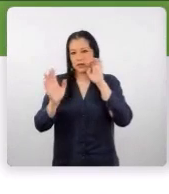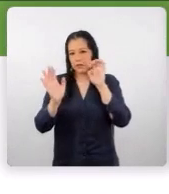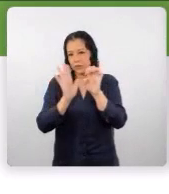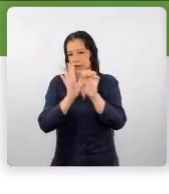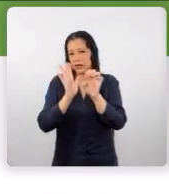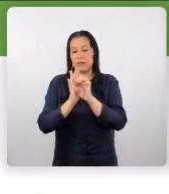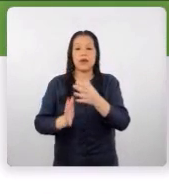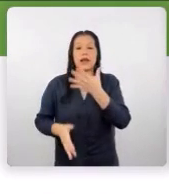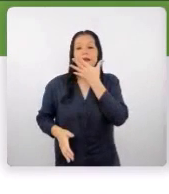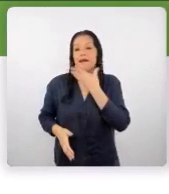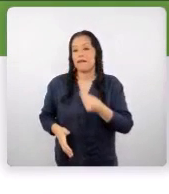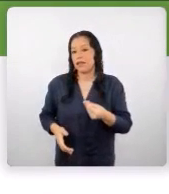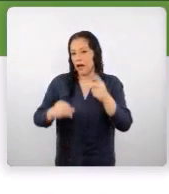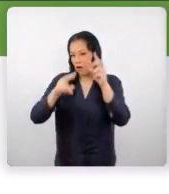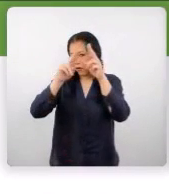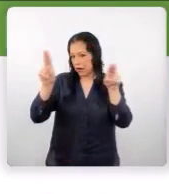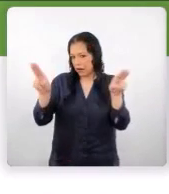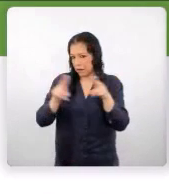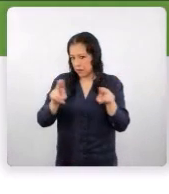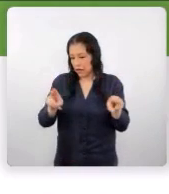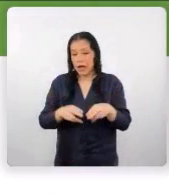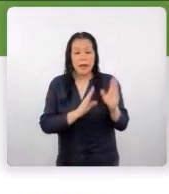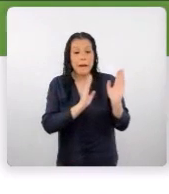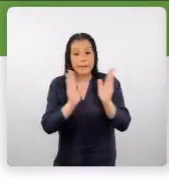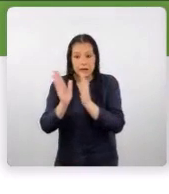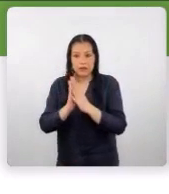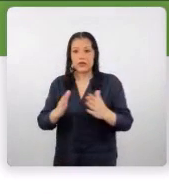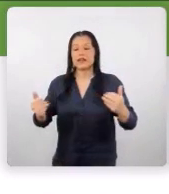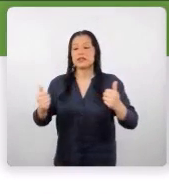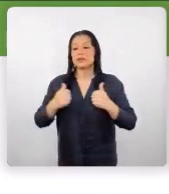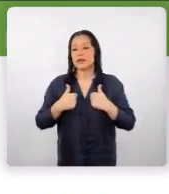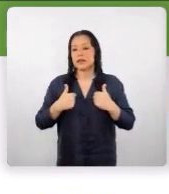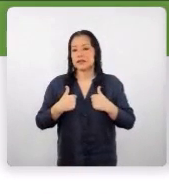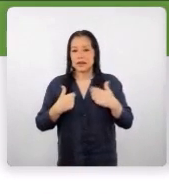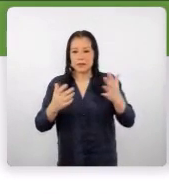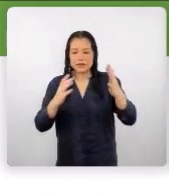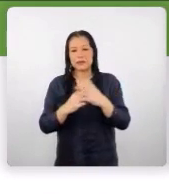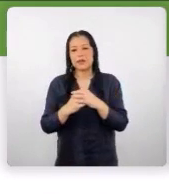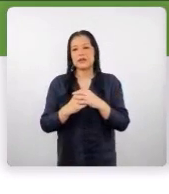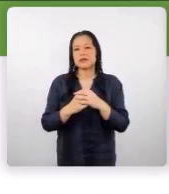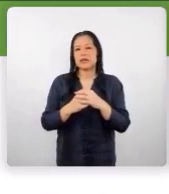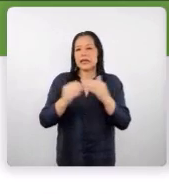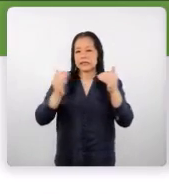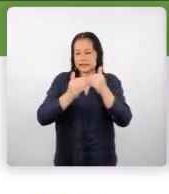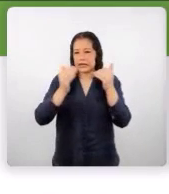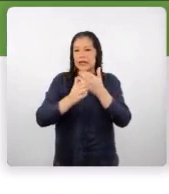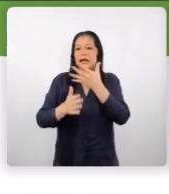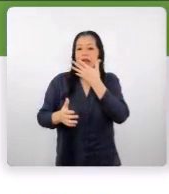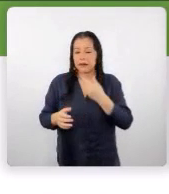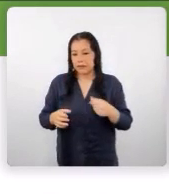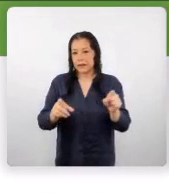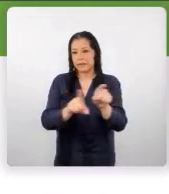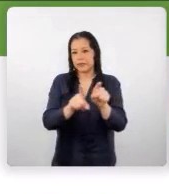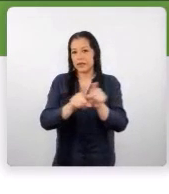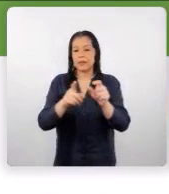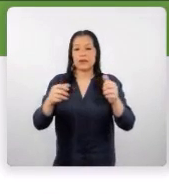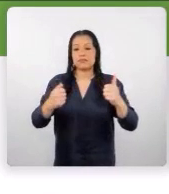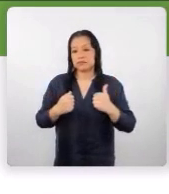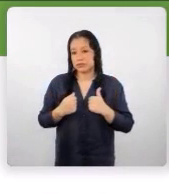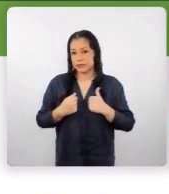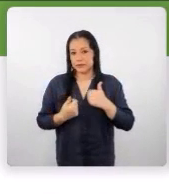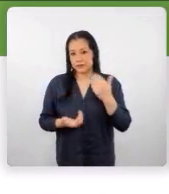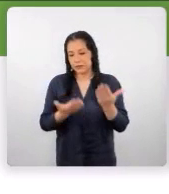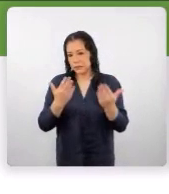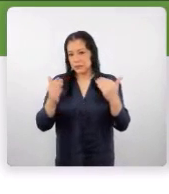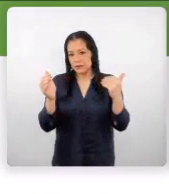ser la Navidad, y planifican sus vacaciones alrededor de lo que pueda ser la Navidad y también planifican sus vacaciones alrededor de lo que